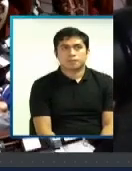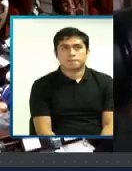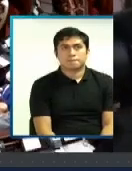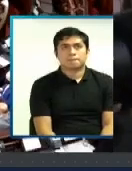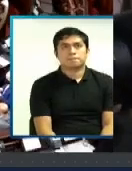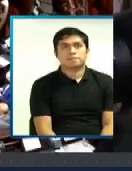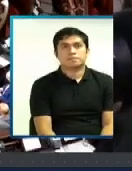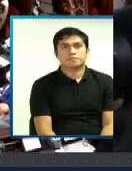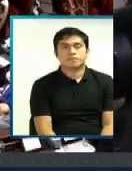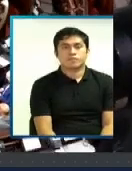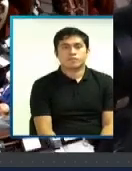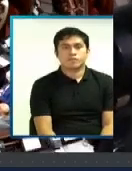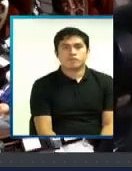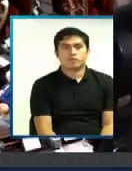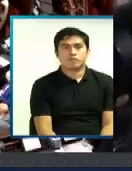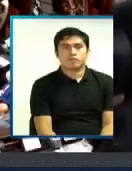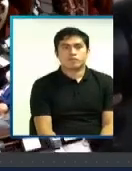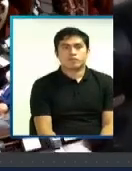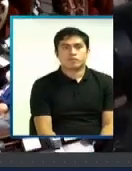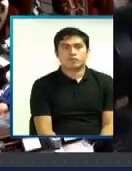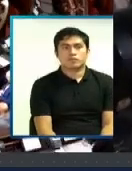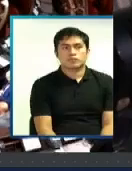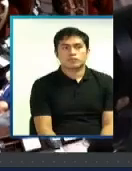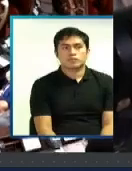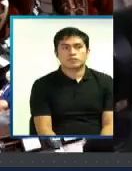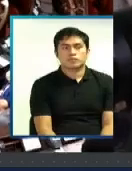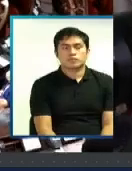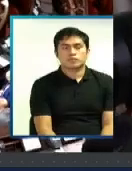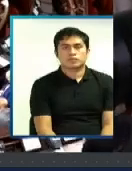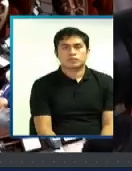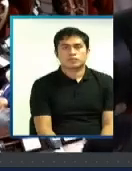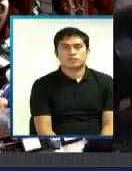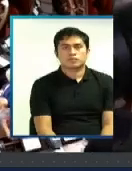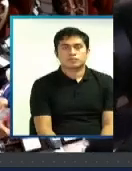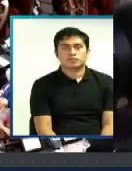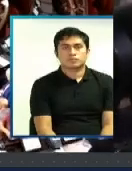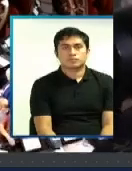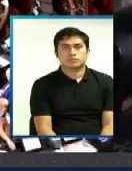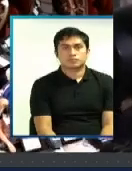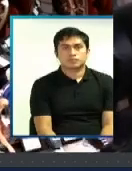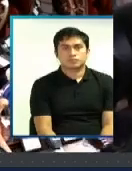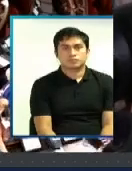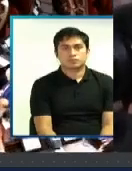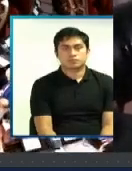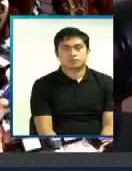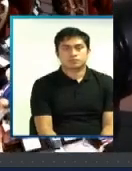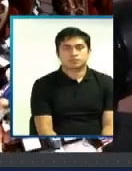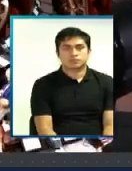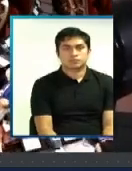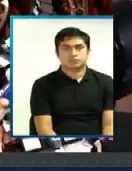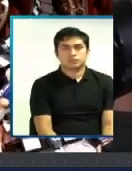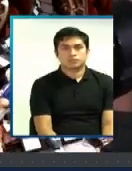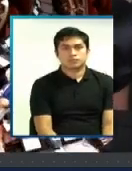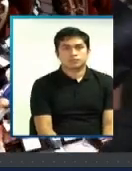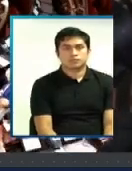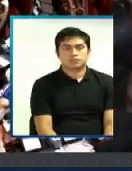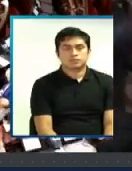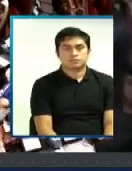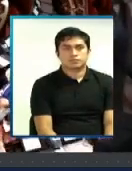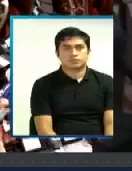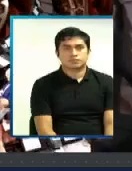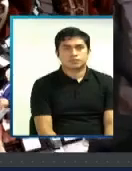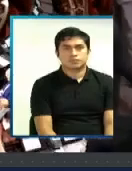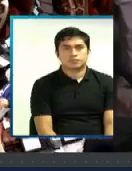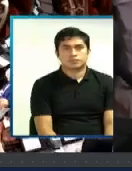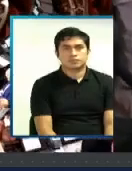ejemplo, y en defensa de vidas que han sido afectadas en las manifestaciones. Entonces, acá no se está vedando ningún derecho a manifestar.